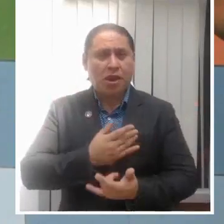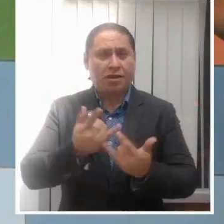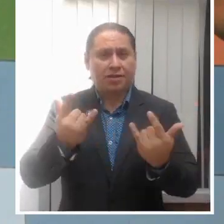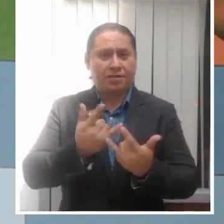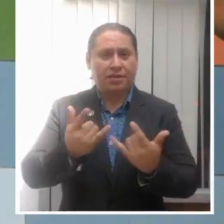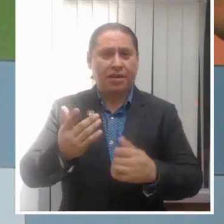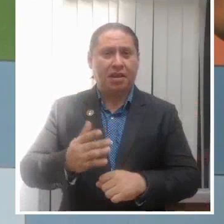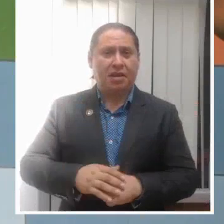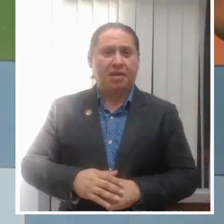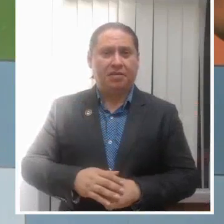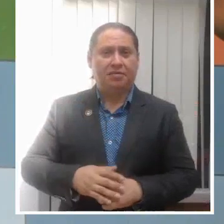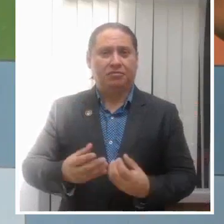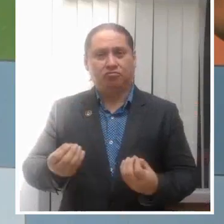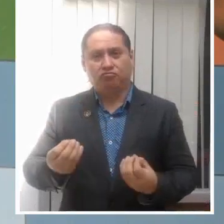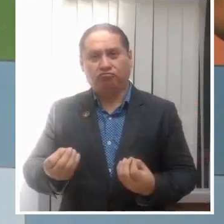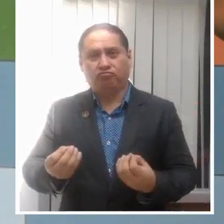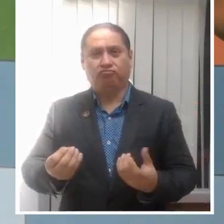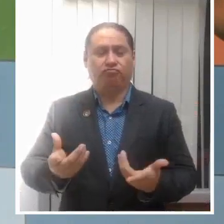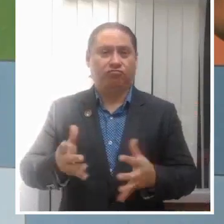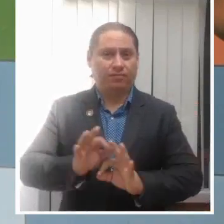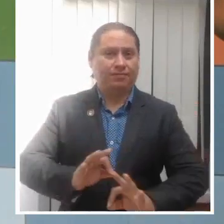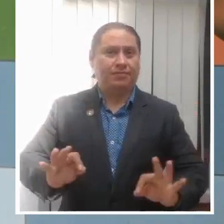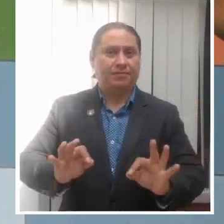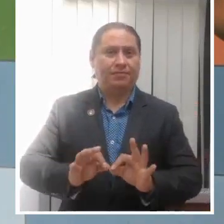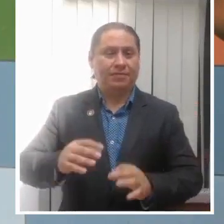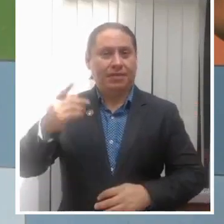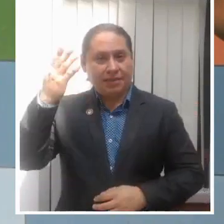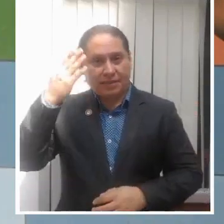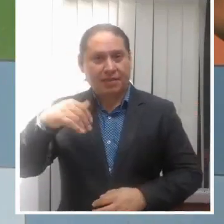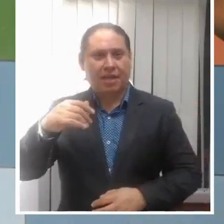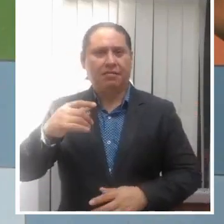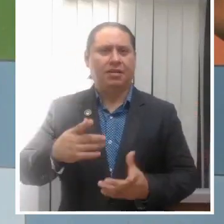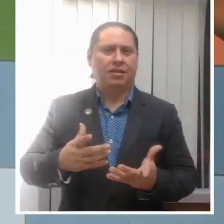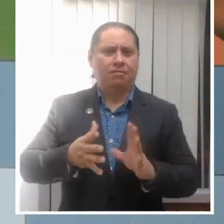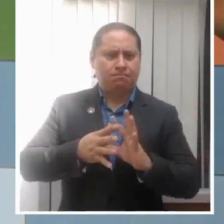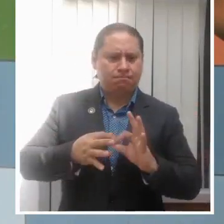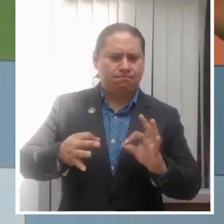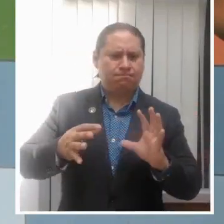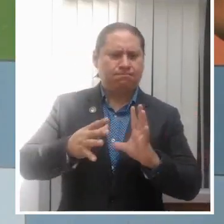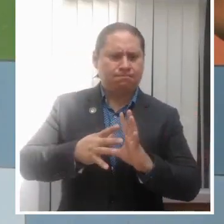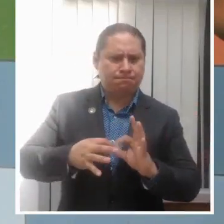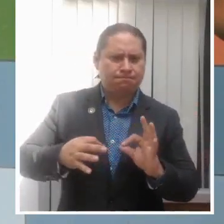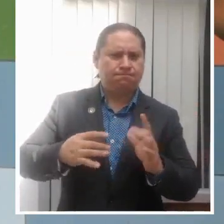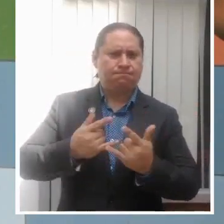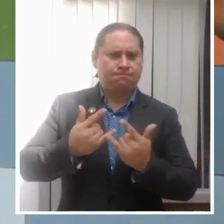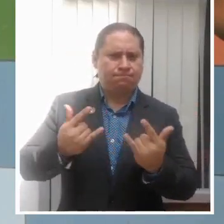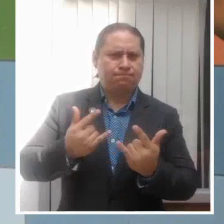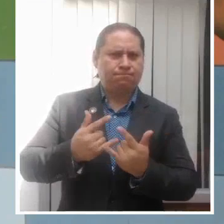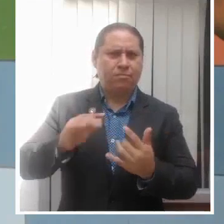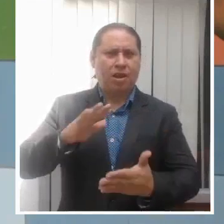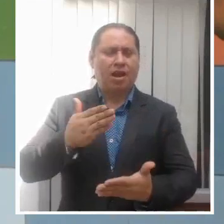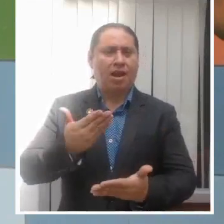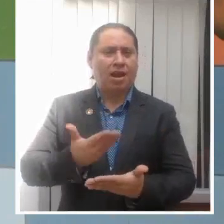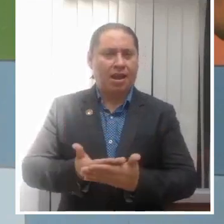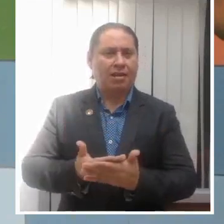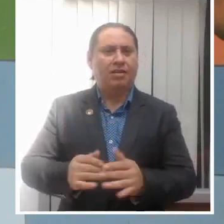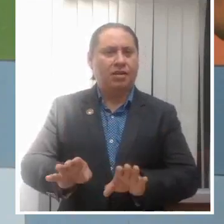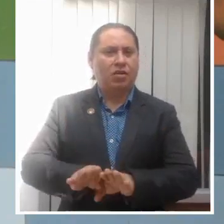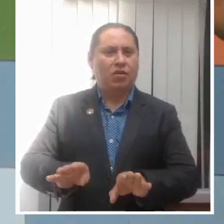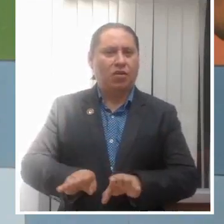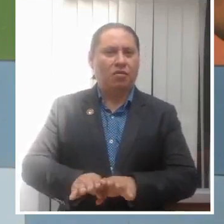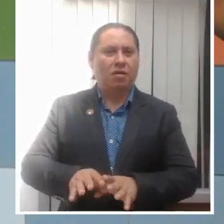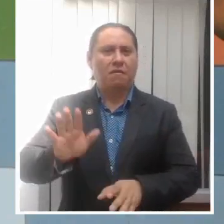vale más que mil panfletos, y Petrona sabe contarla sin victimizar, sin caer en el comercio de